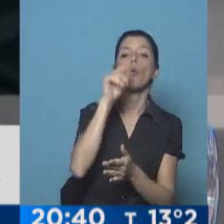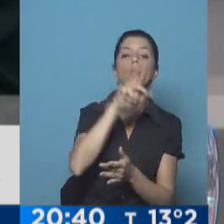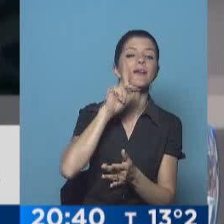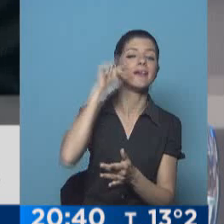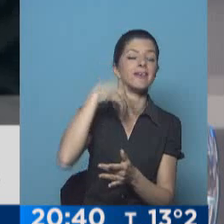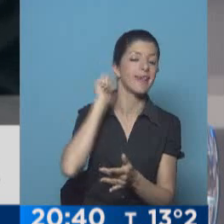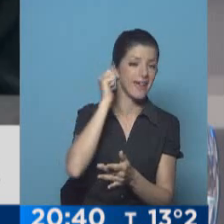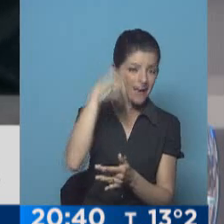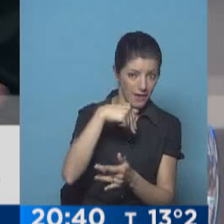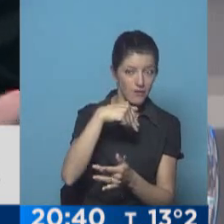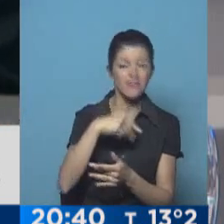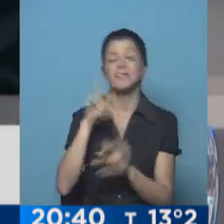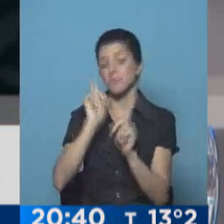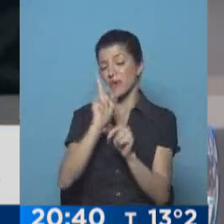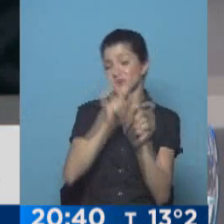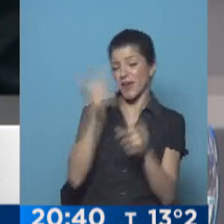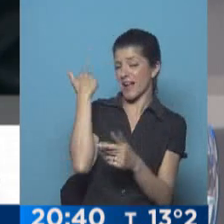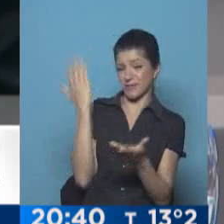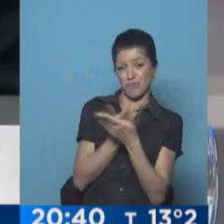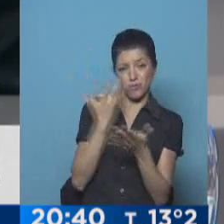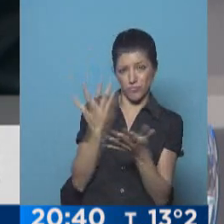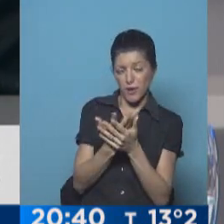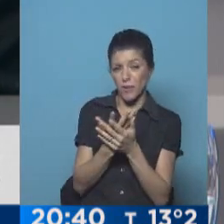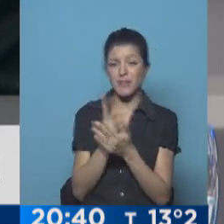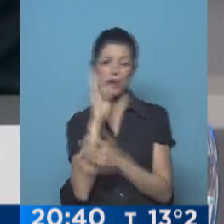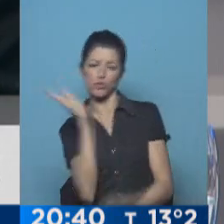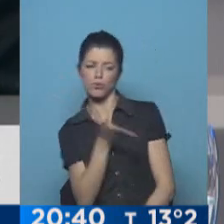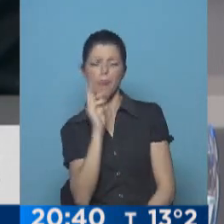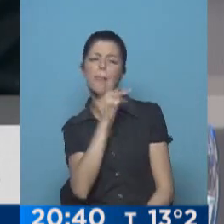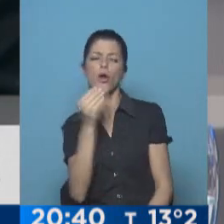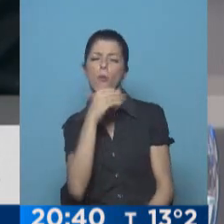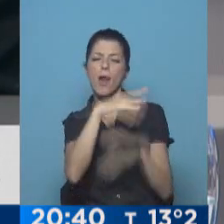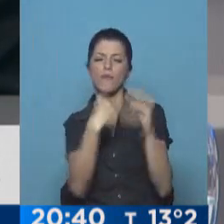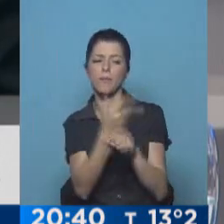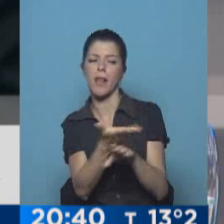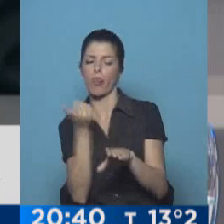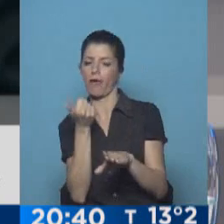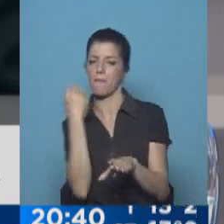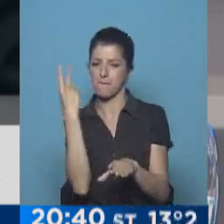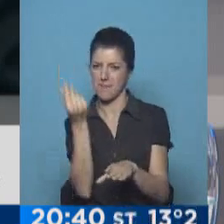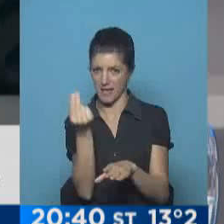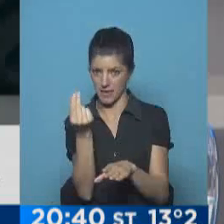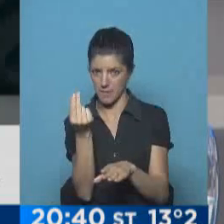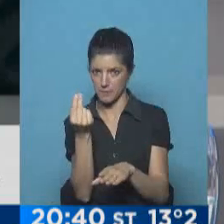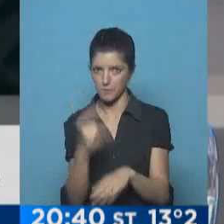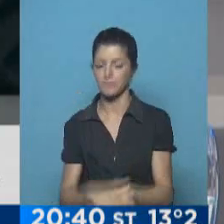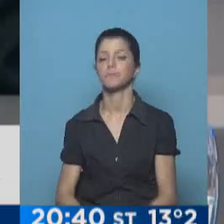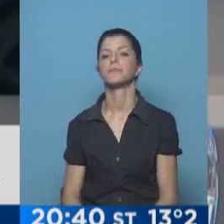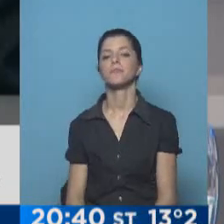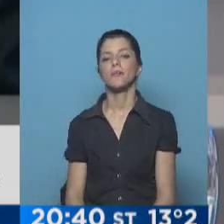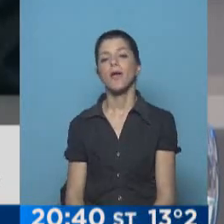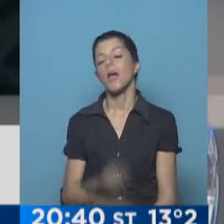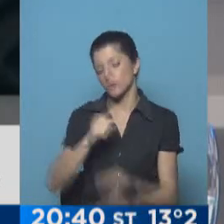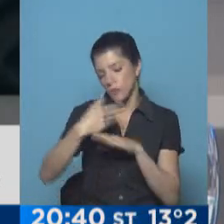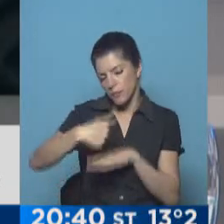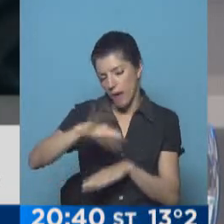griver es parte de la gente torturada para ver cómo sacarle plata a la familia griver obviamente Esto va a ser para el año que